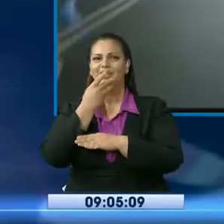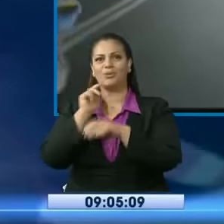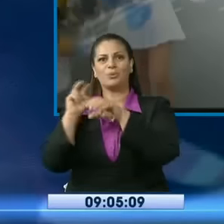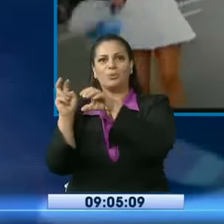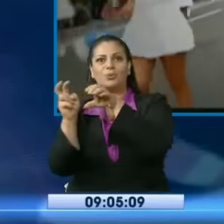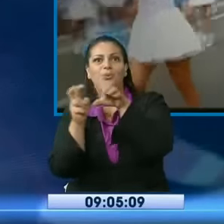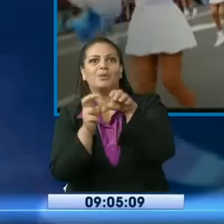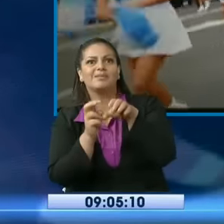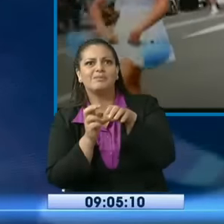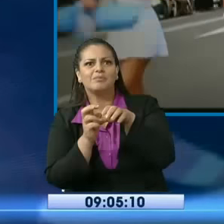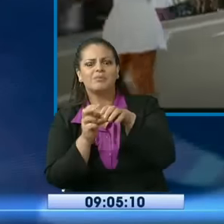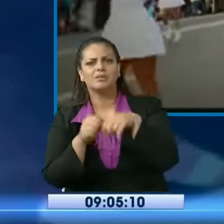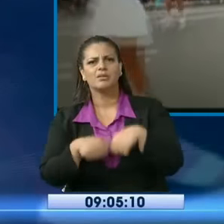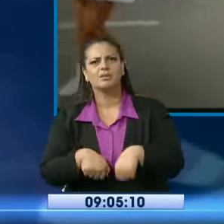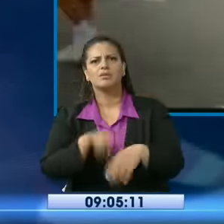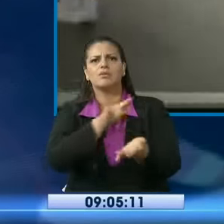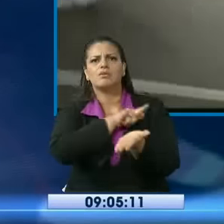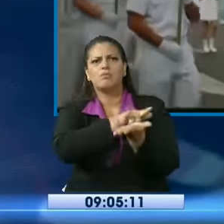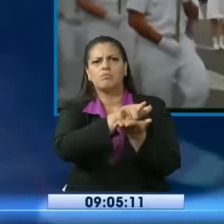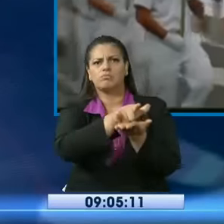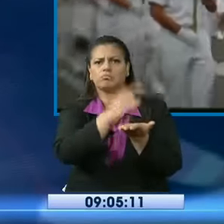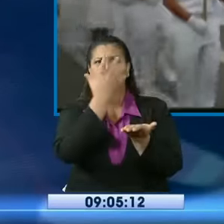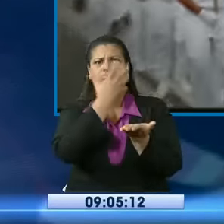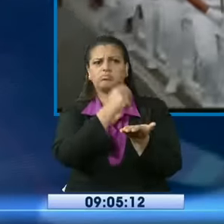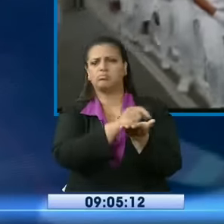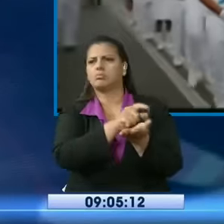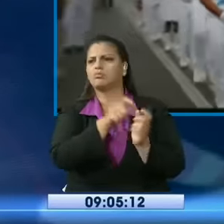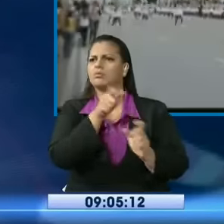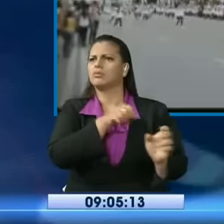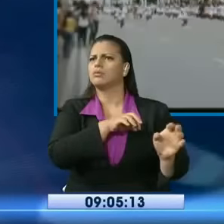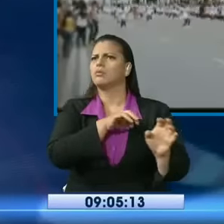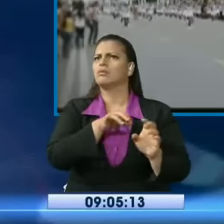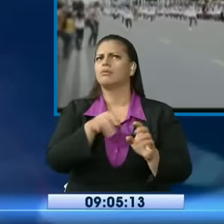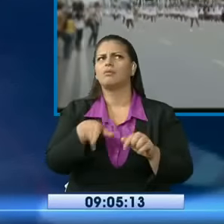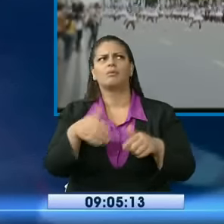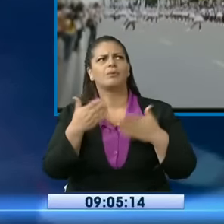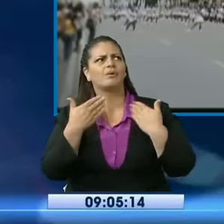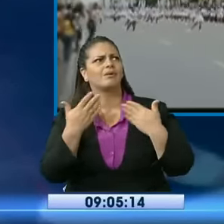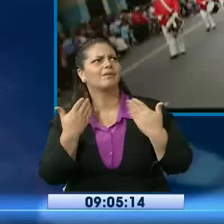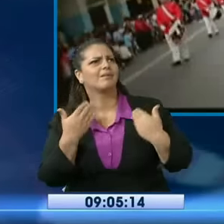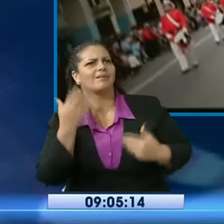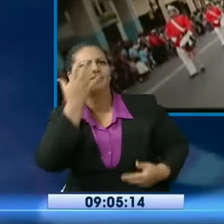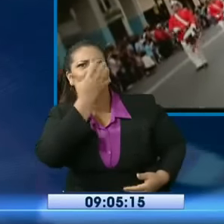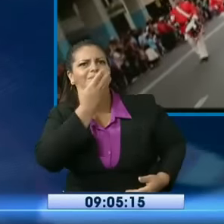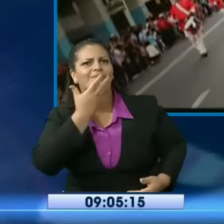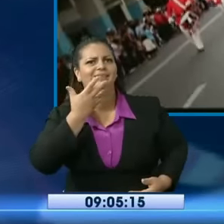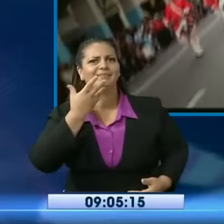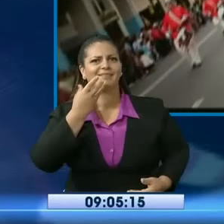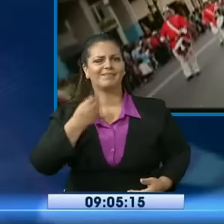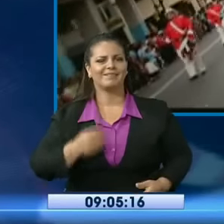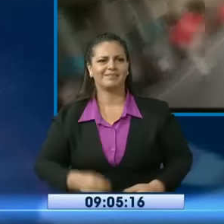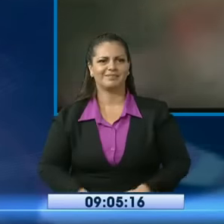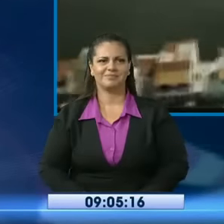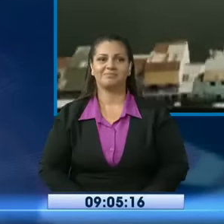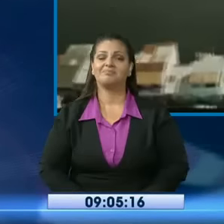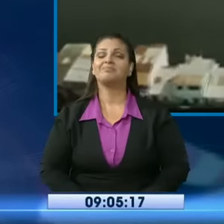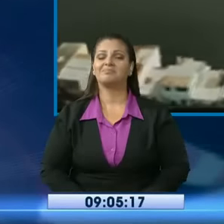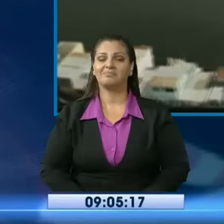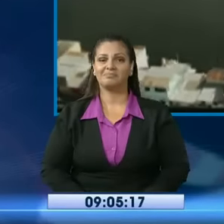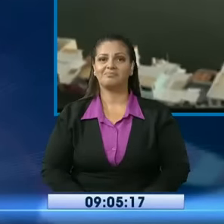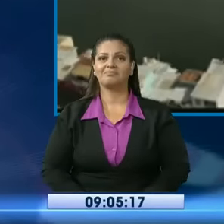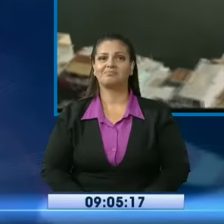la puerta de entrada para los turistas. Y también lo que usted menciona es que Guayaquil ha sido triunfadora y vista como